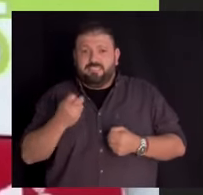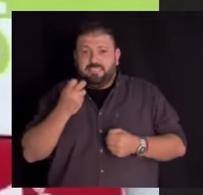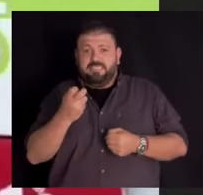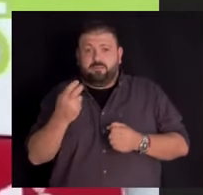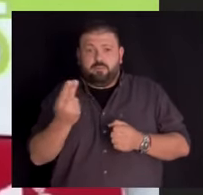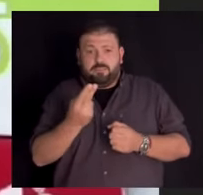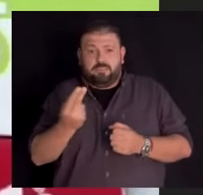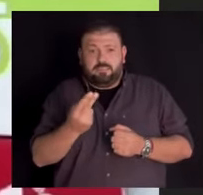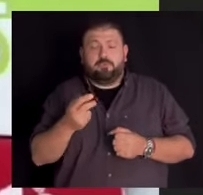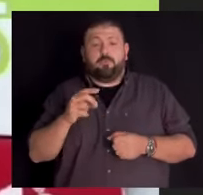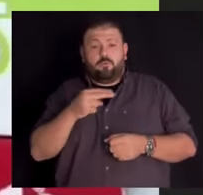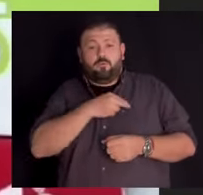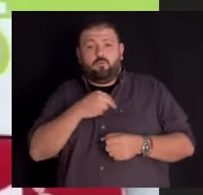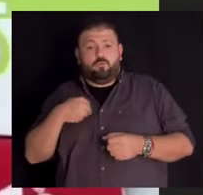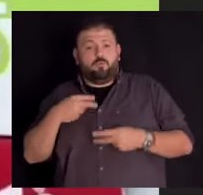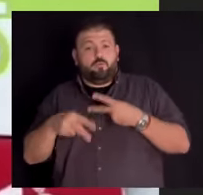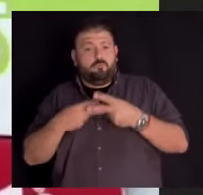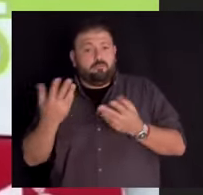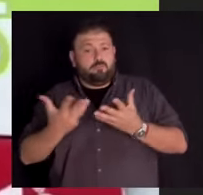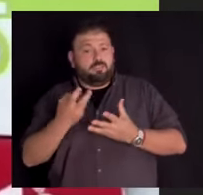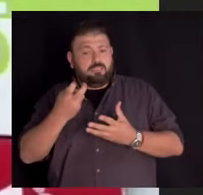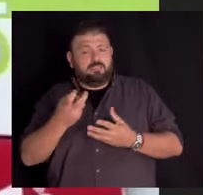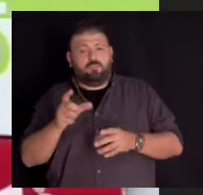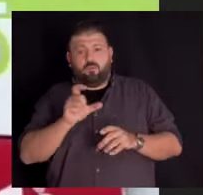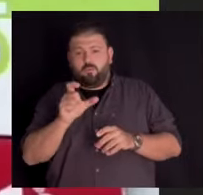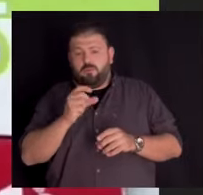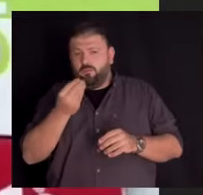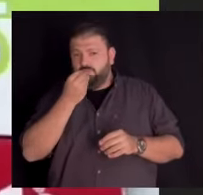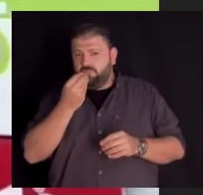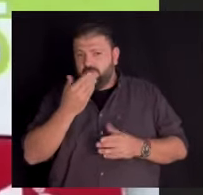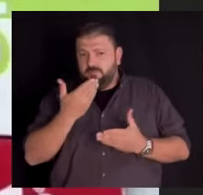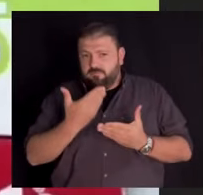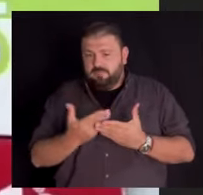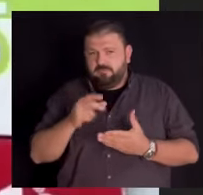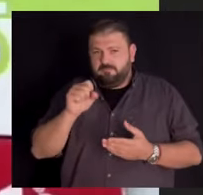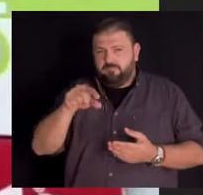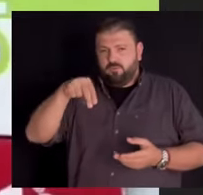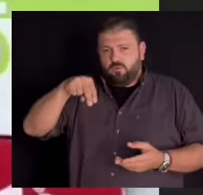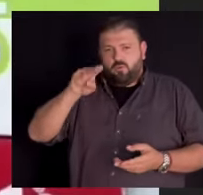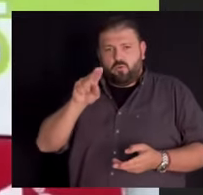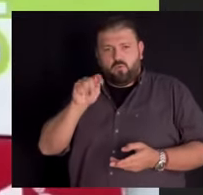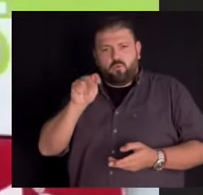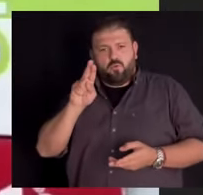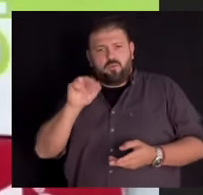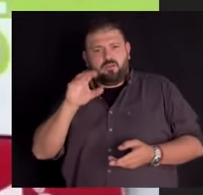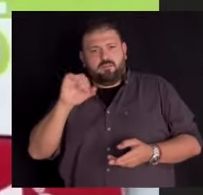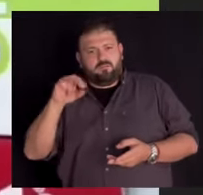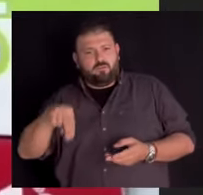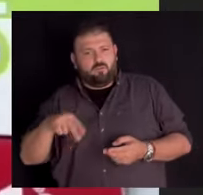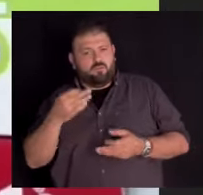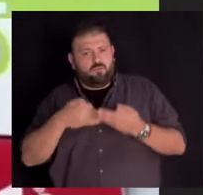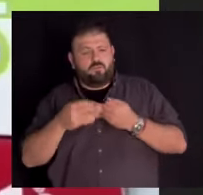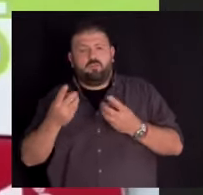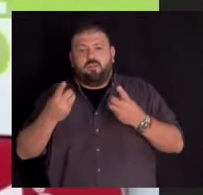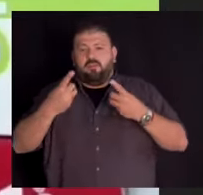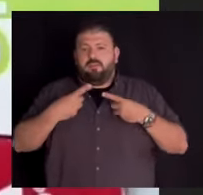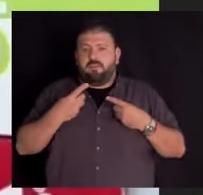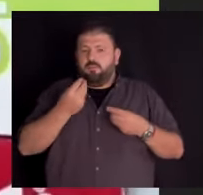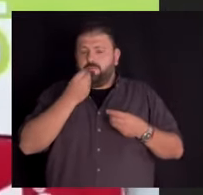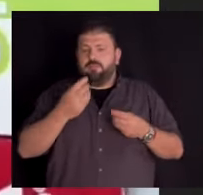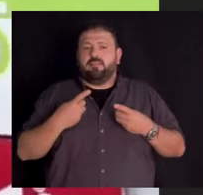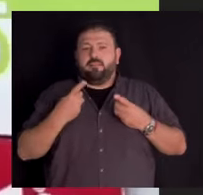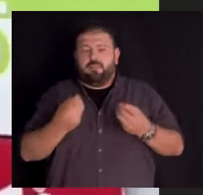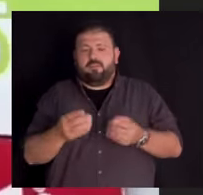lo que nosotros vamos a hacer con la nutrición. Con la nutrición lo que podemos hacer es estarle dando a nuestro cuerpo